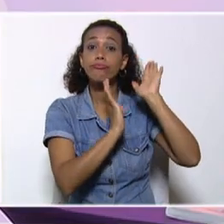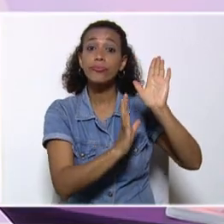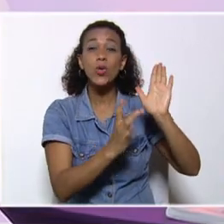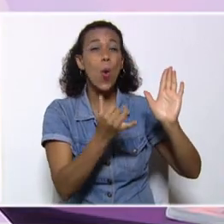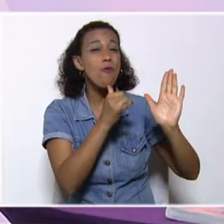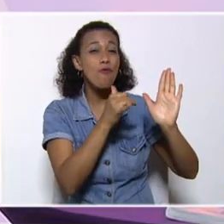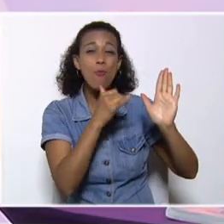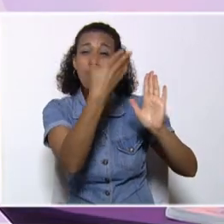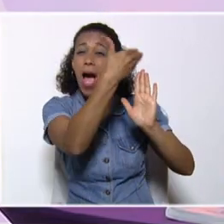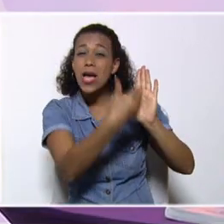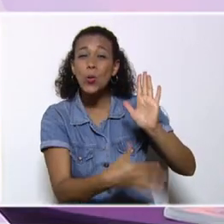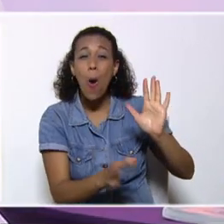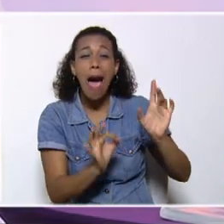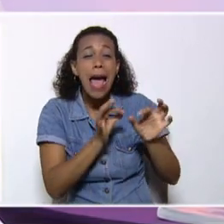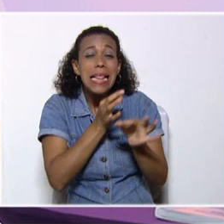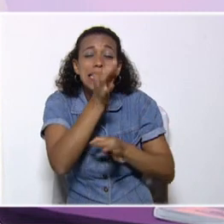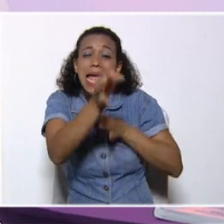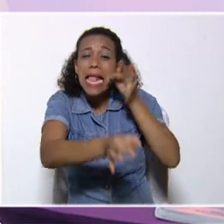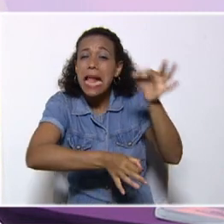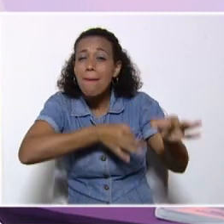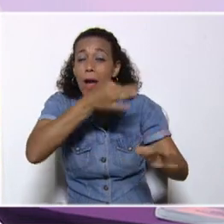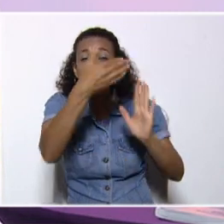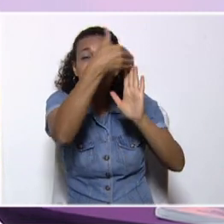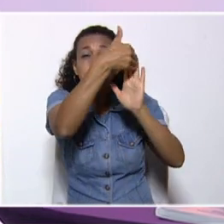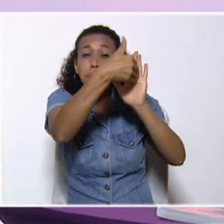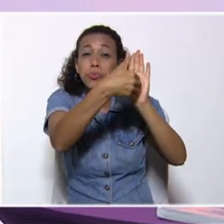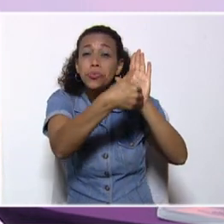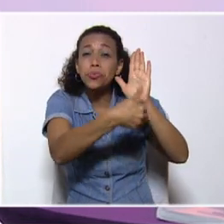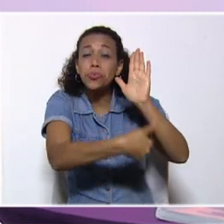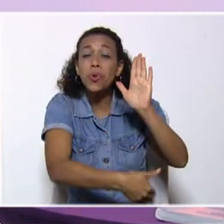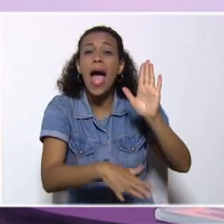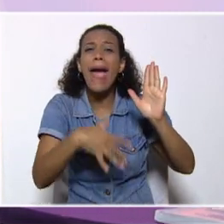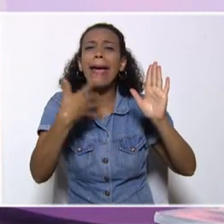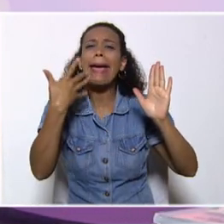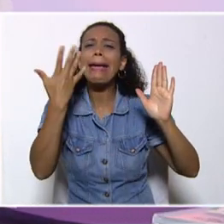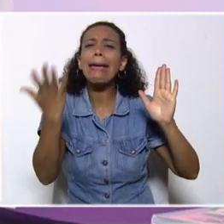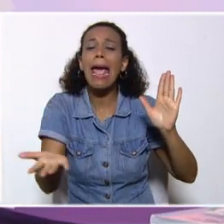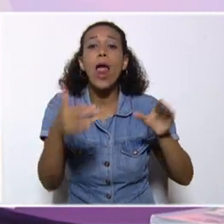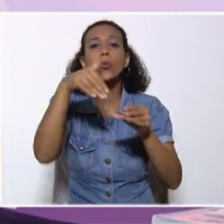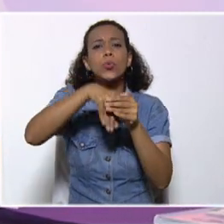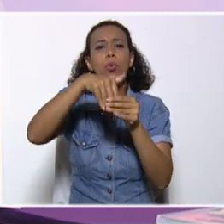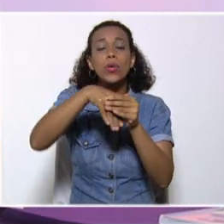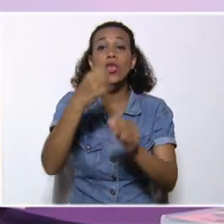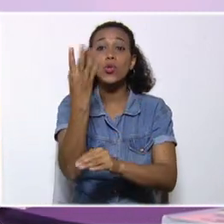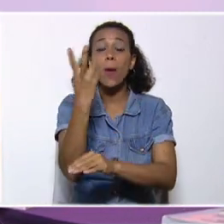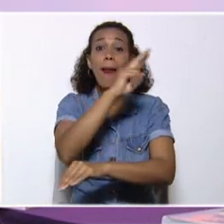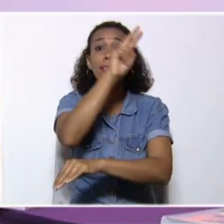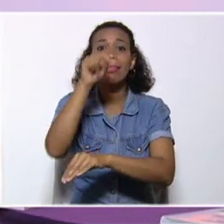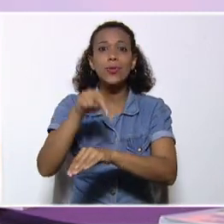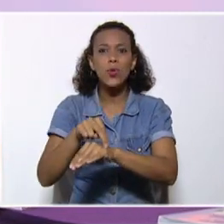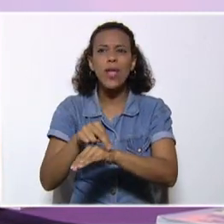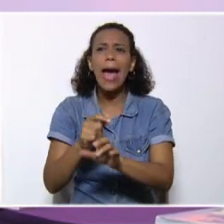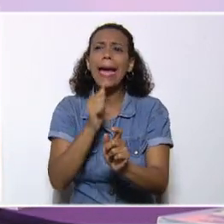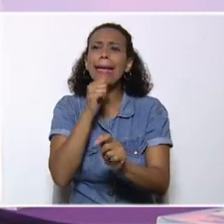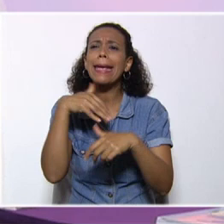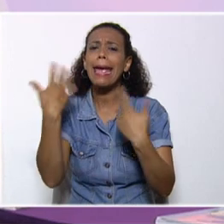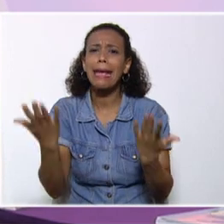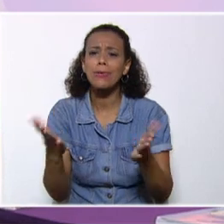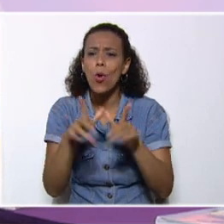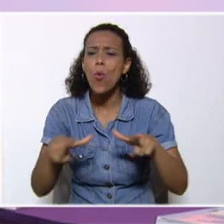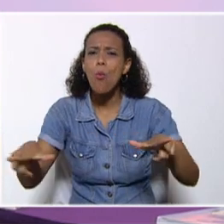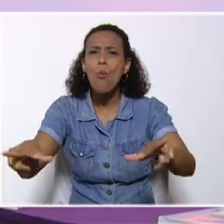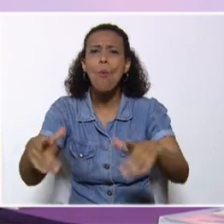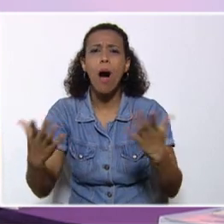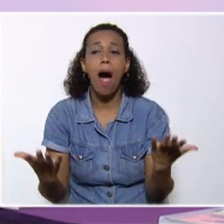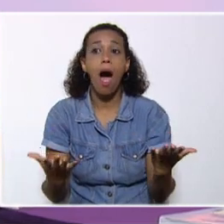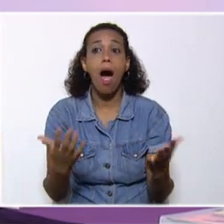la información precisa y necesaria sobre estas elecciones, sobre la Asamblea Nacional y estas elecciones que se